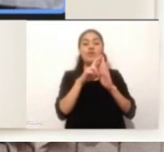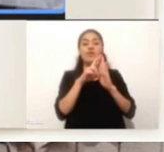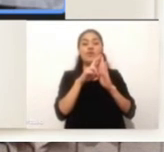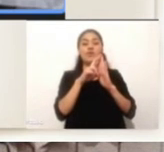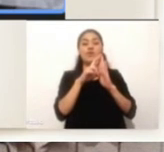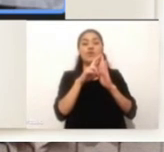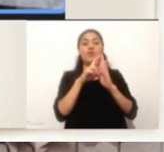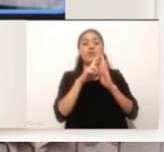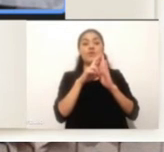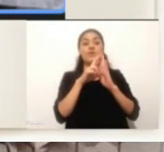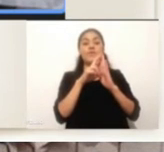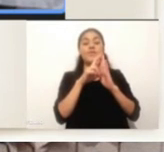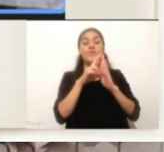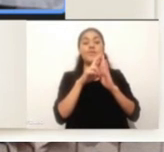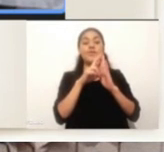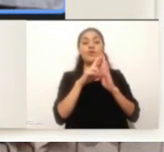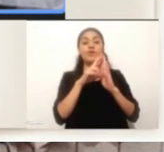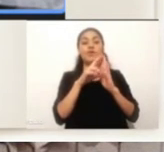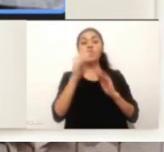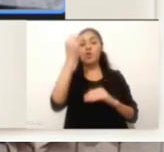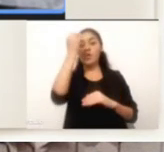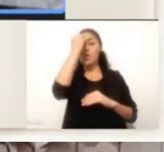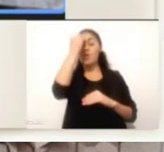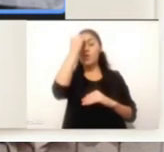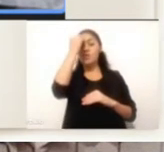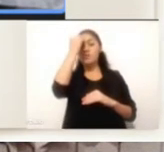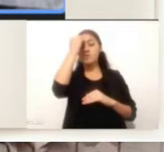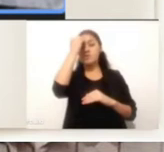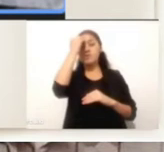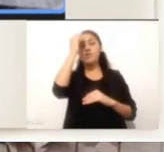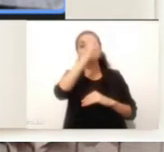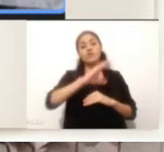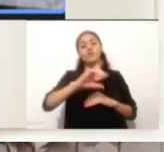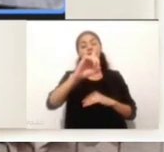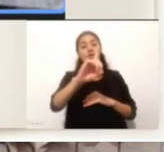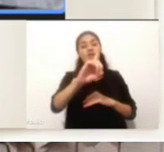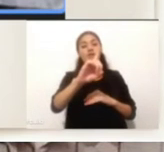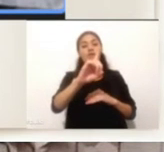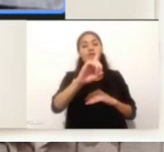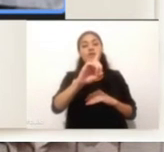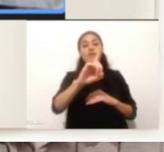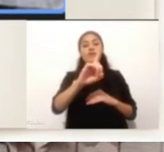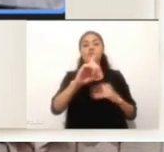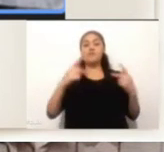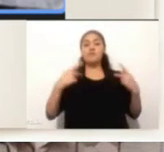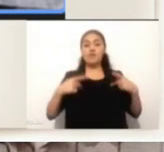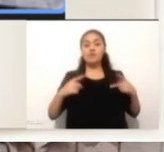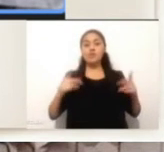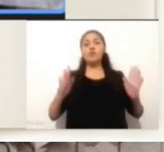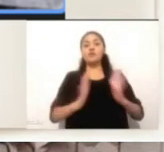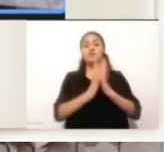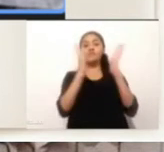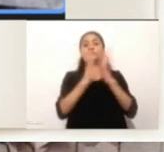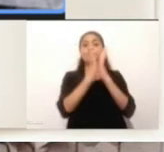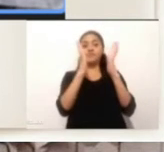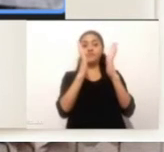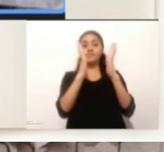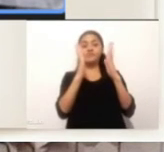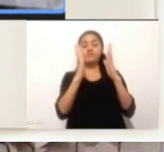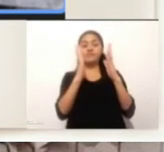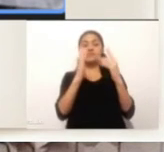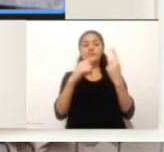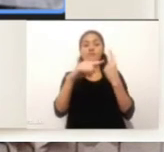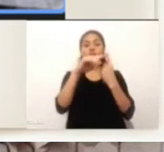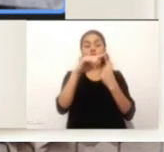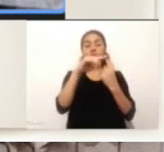conocimientos es el de la ciudadanía que salió a votar, a las personas que estuvieron como representantes de casilla